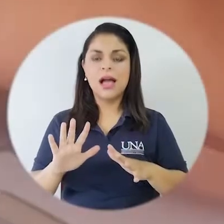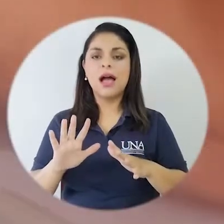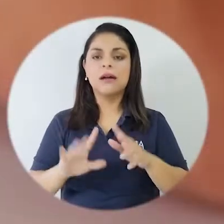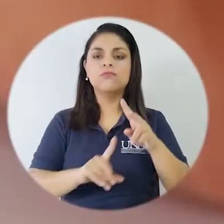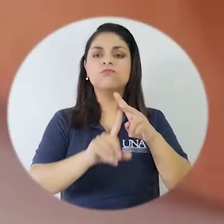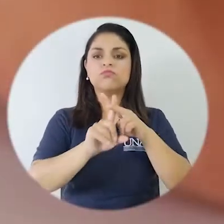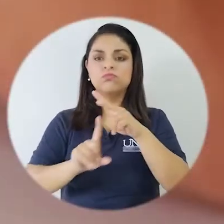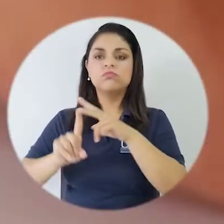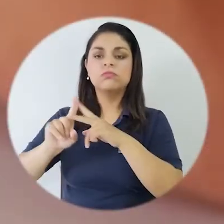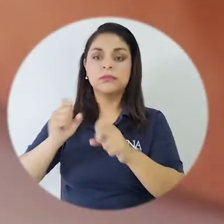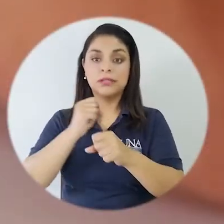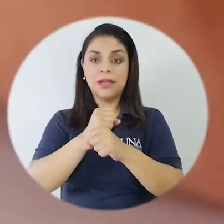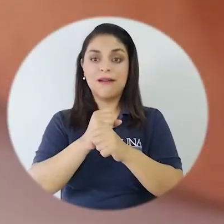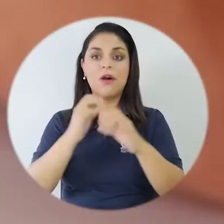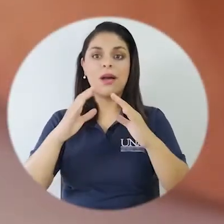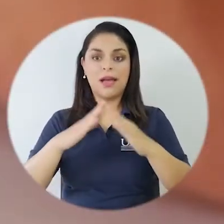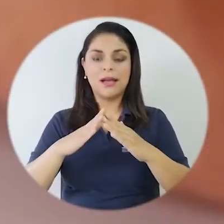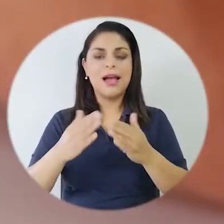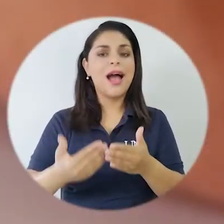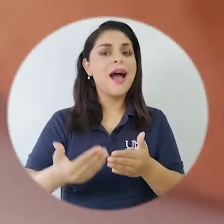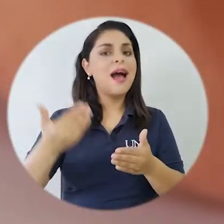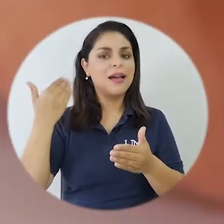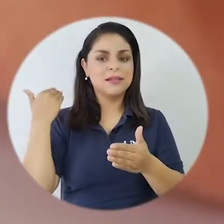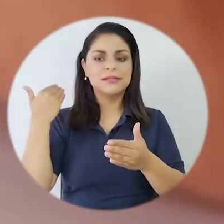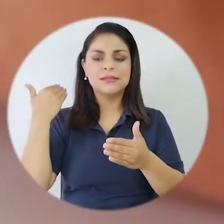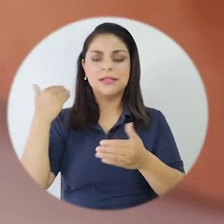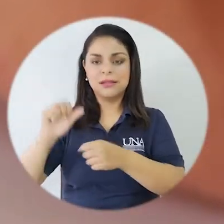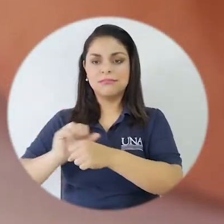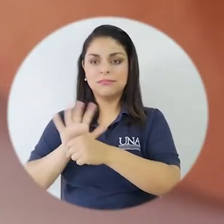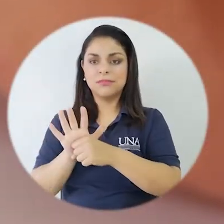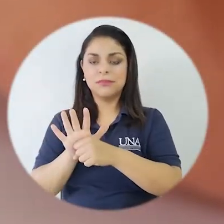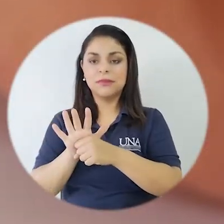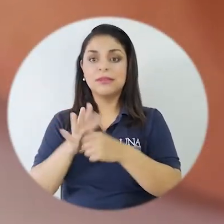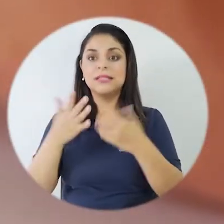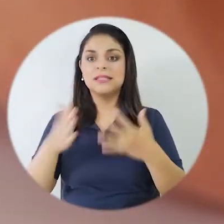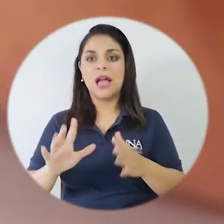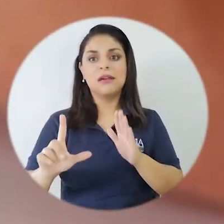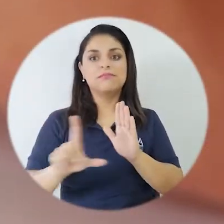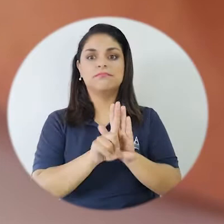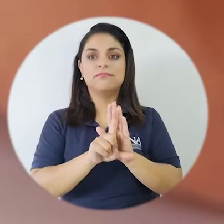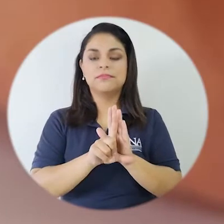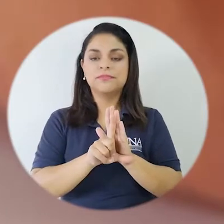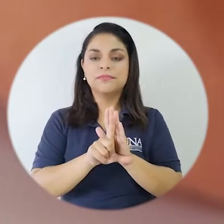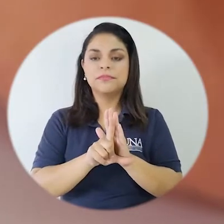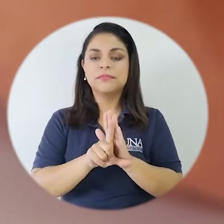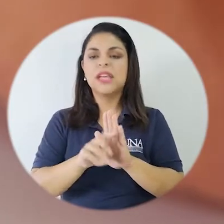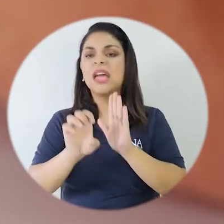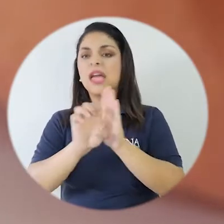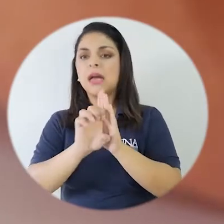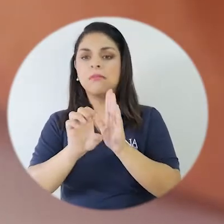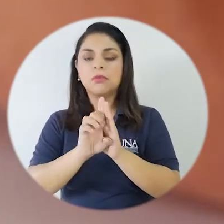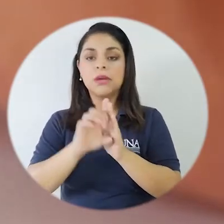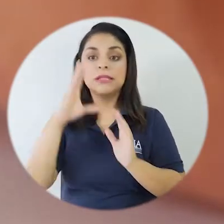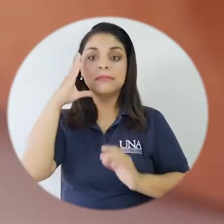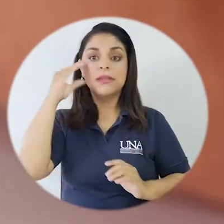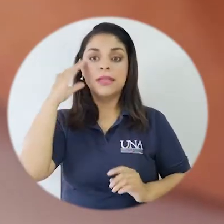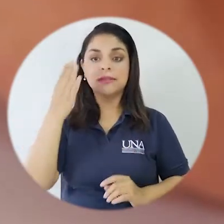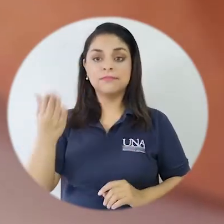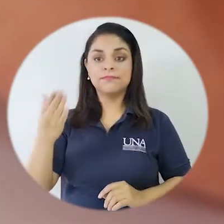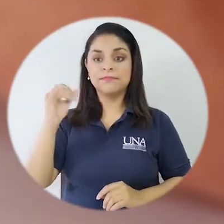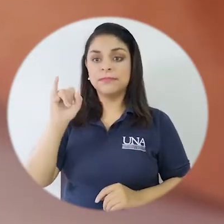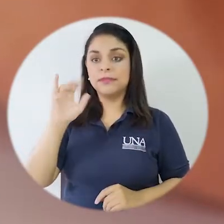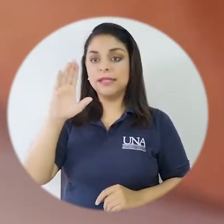con teletrabajo antes de que se dieran las primeras directrices legales. La experiencia del ICE, por ejemplo, es una